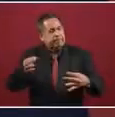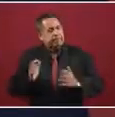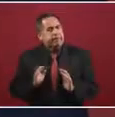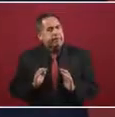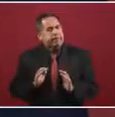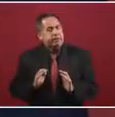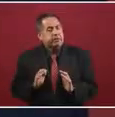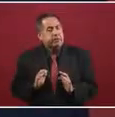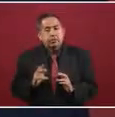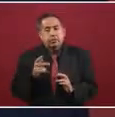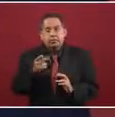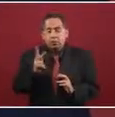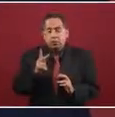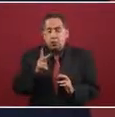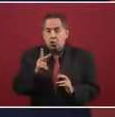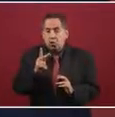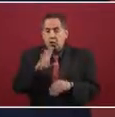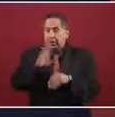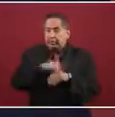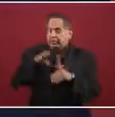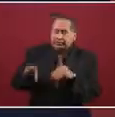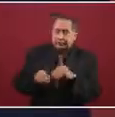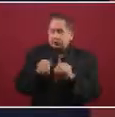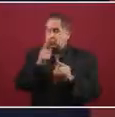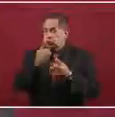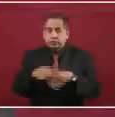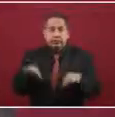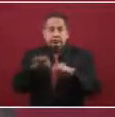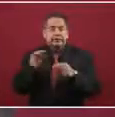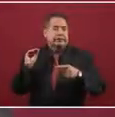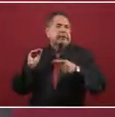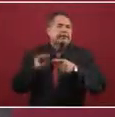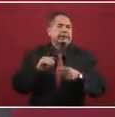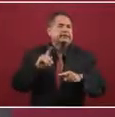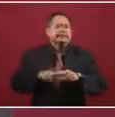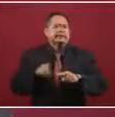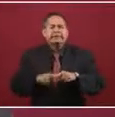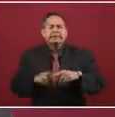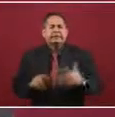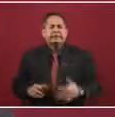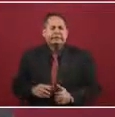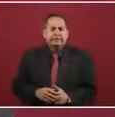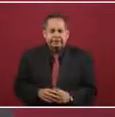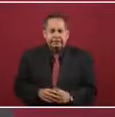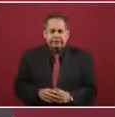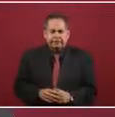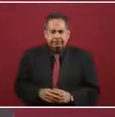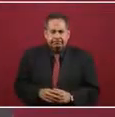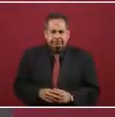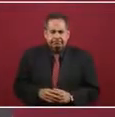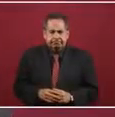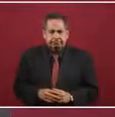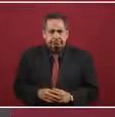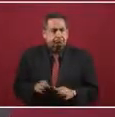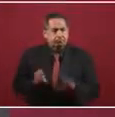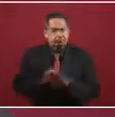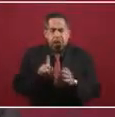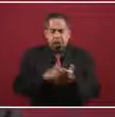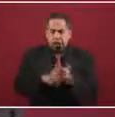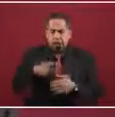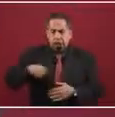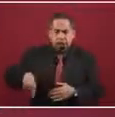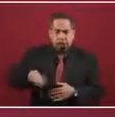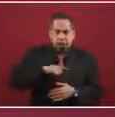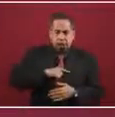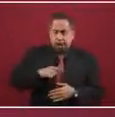un elemento cualitativo muy relevante, que es la inconformidad que